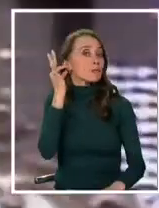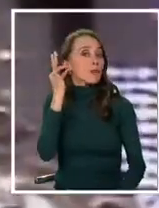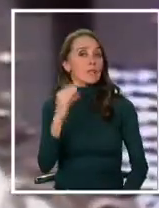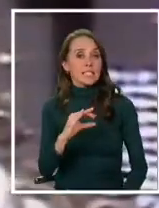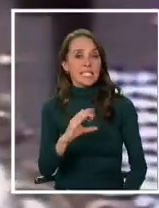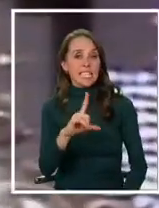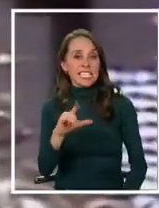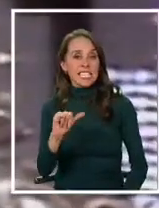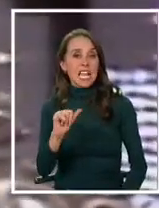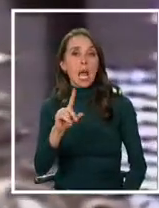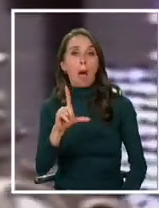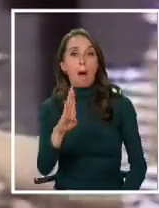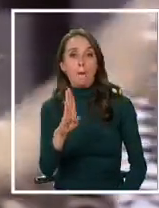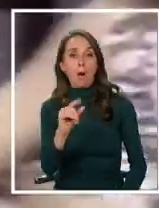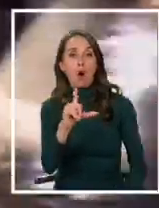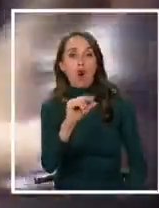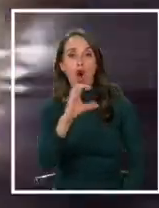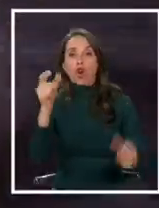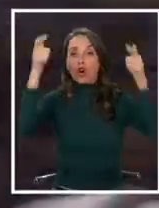cuando